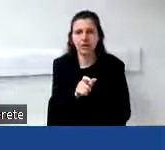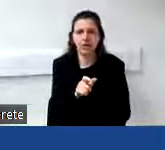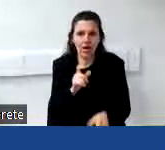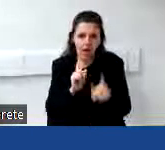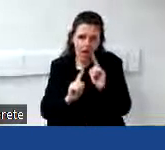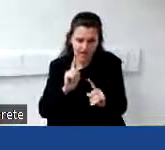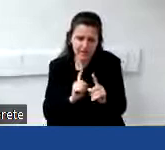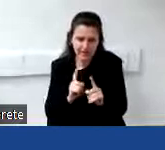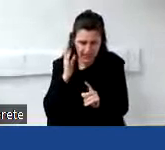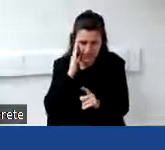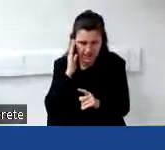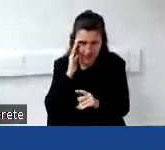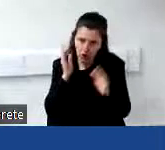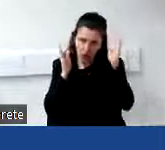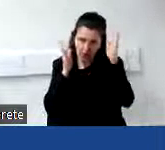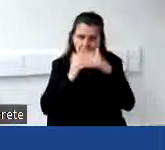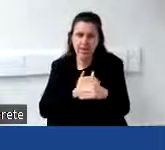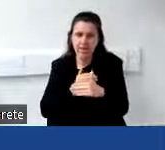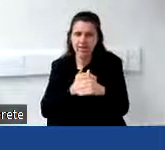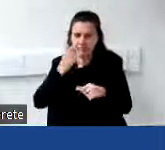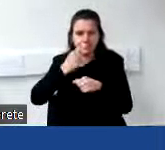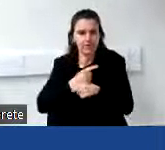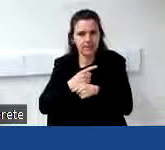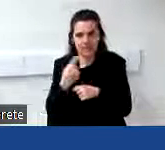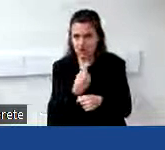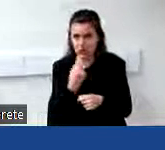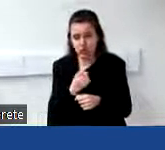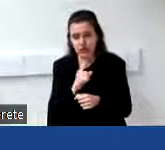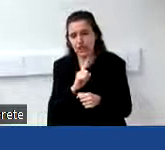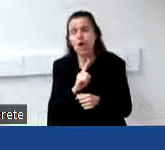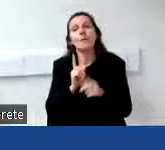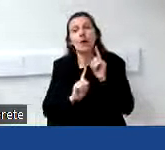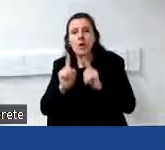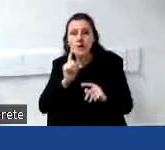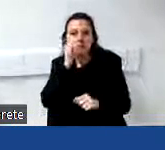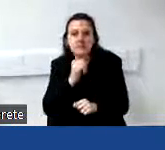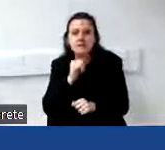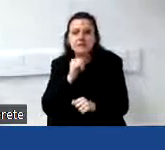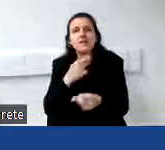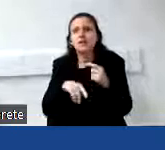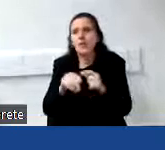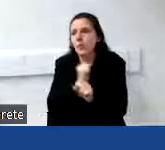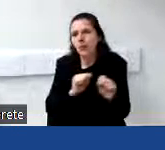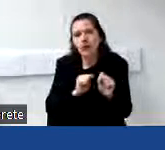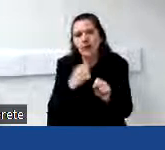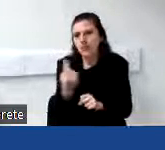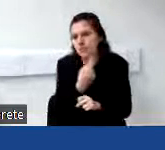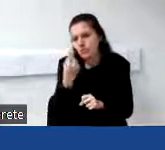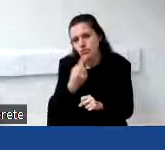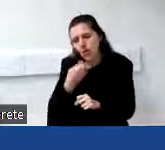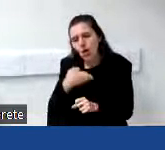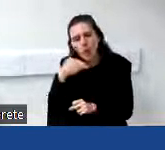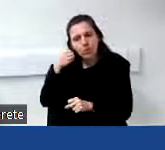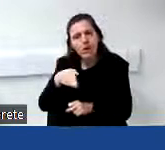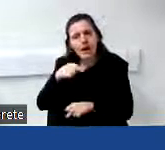determinadas decisiones, bueno, habilitar a que la persona pueda entrar sola a la consulta, que pueda hablar en relación a lo que le pasa, a lo que le pasa a su